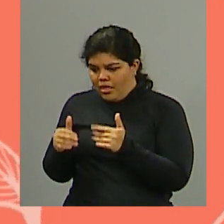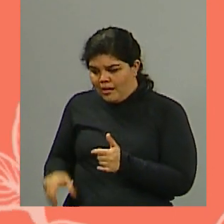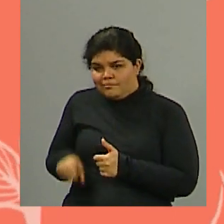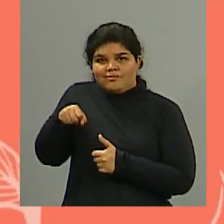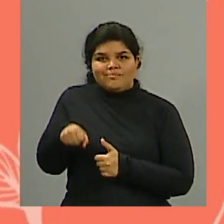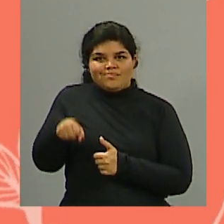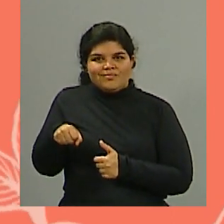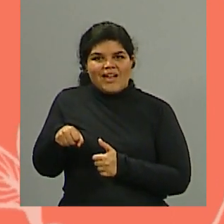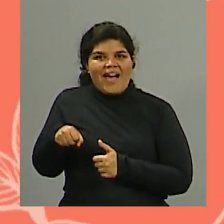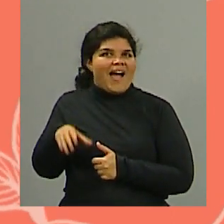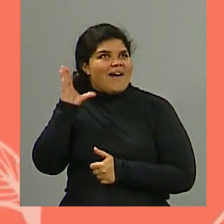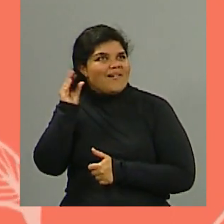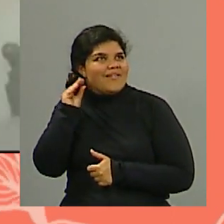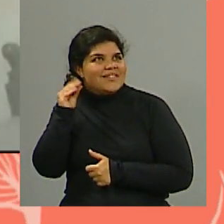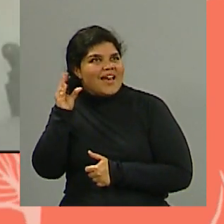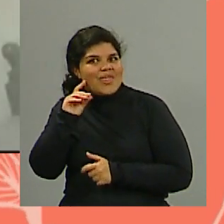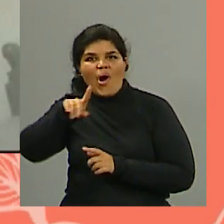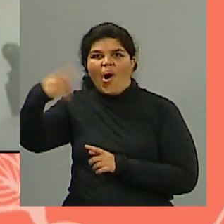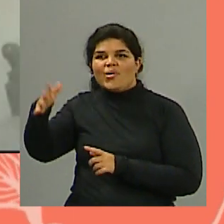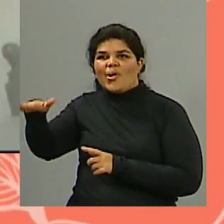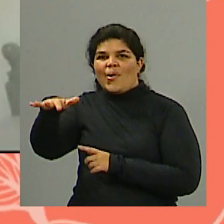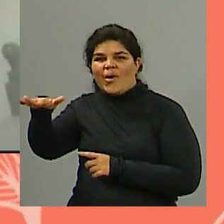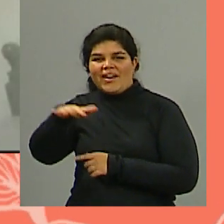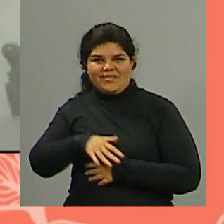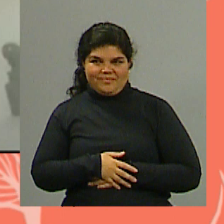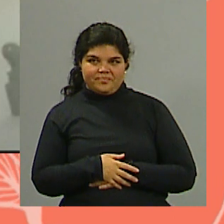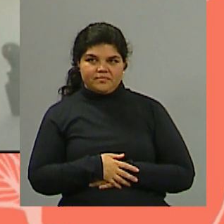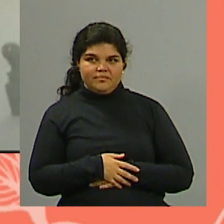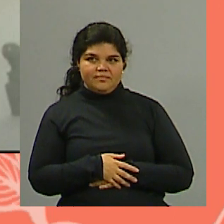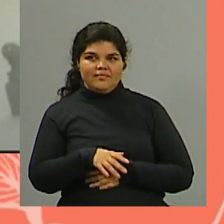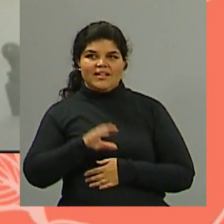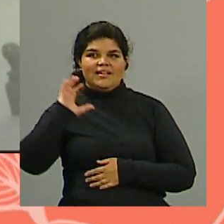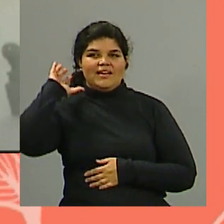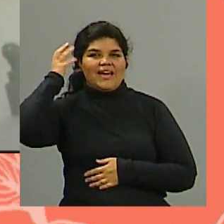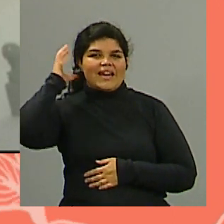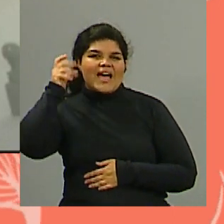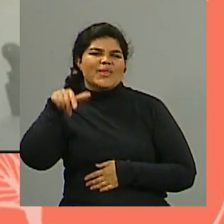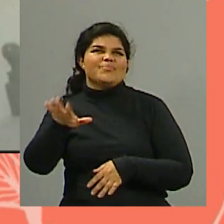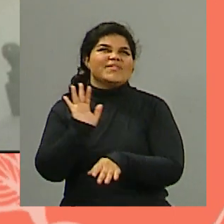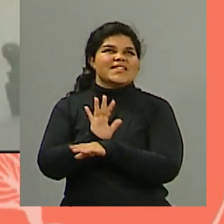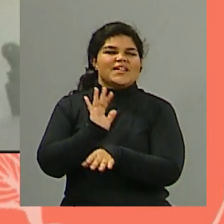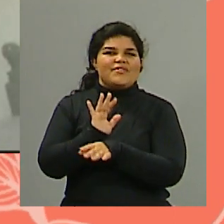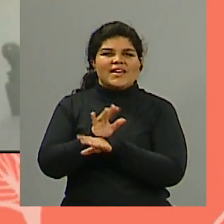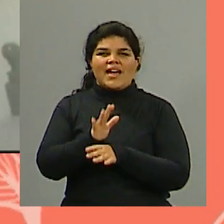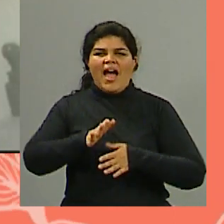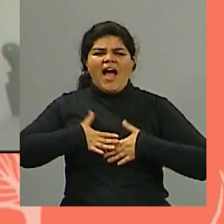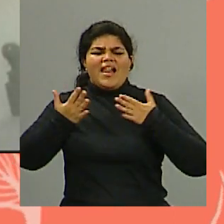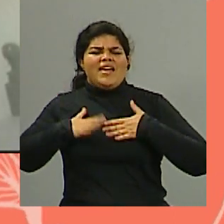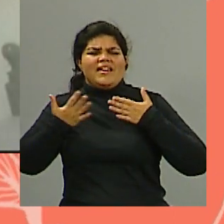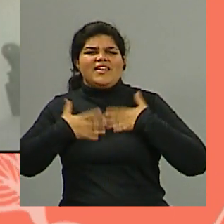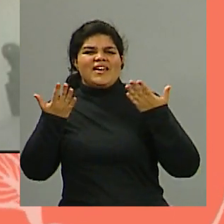otros equipos en otras canchas. La radio para mí es alegría, es como una